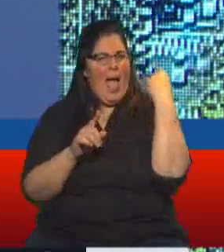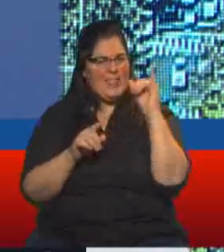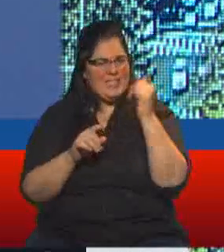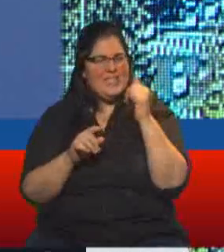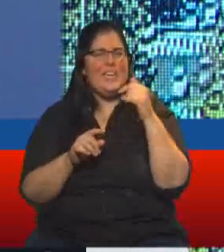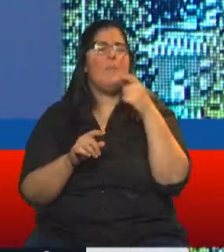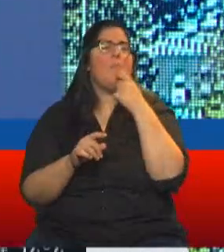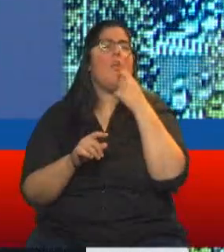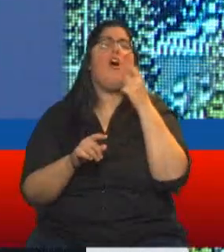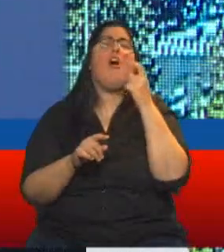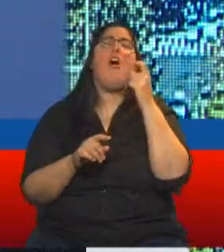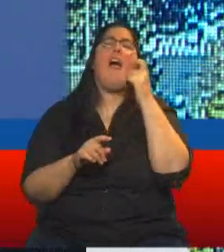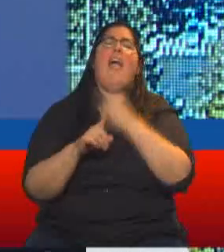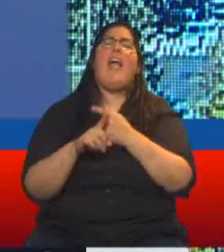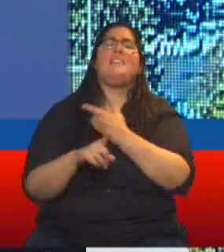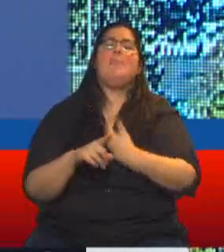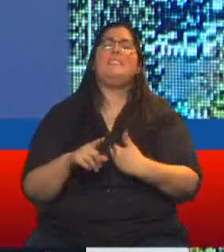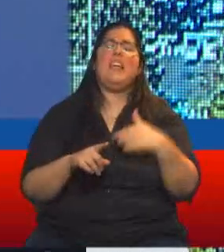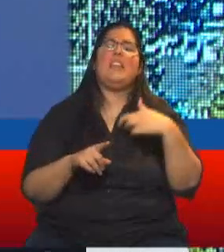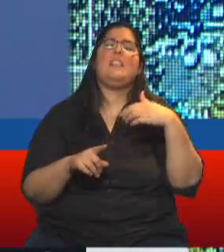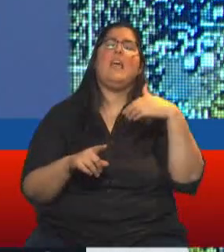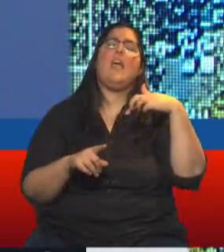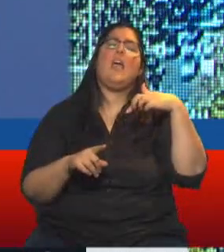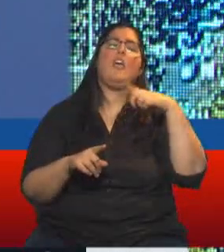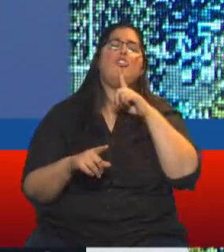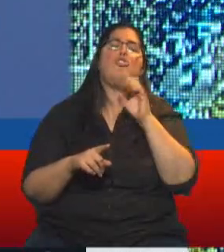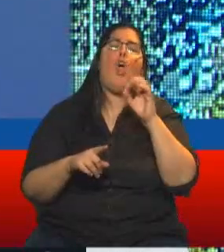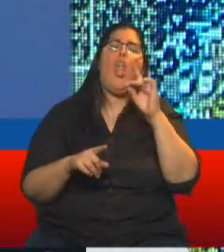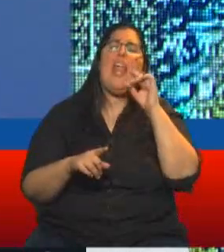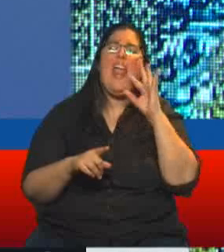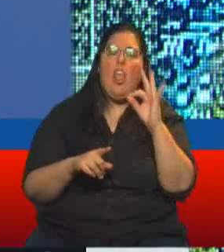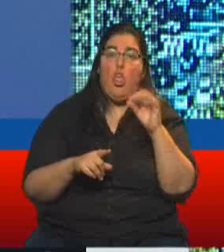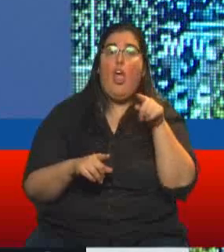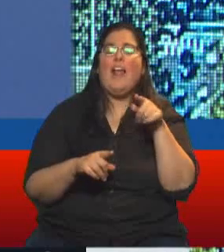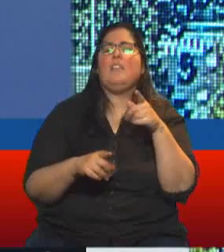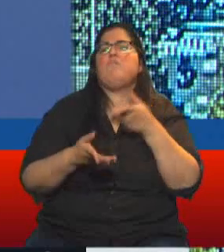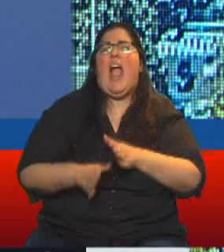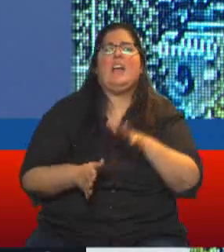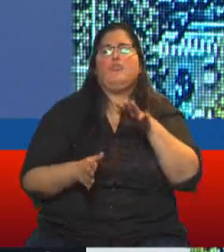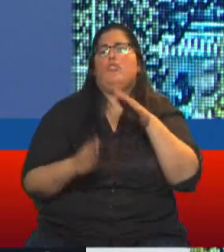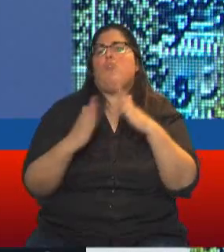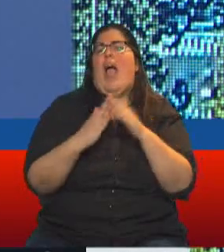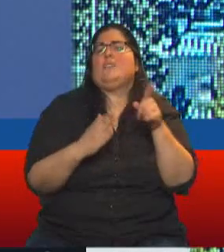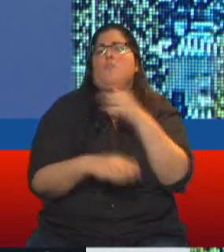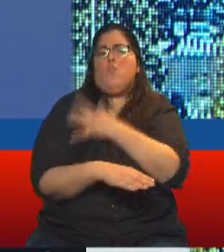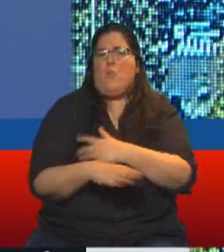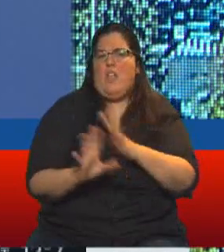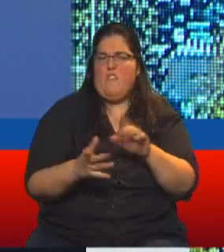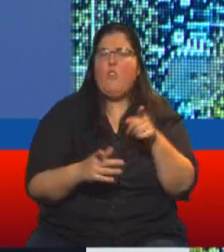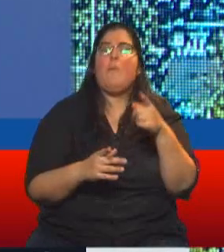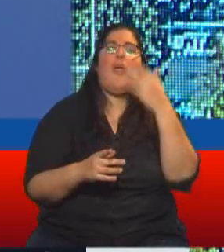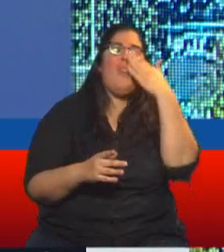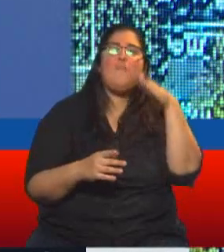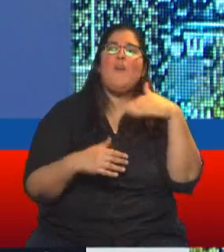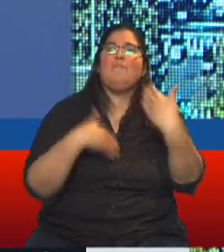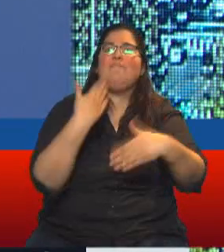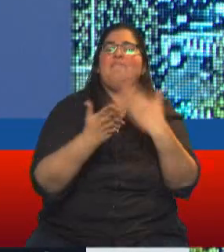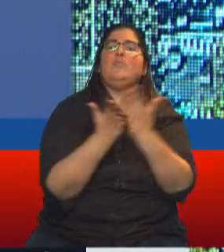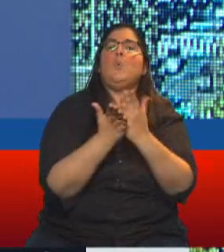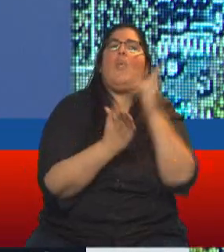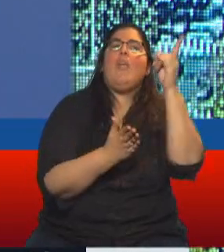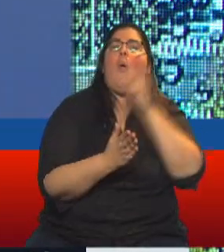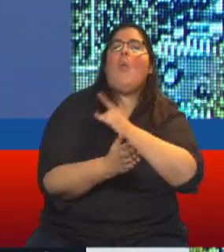origen popular, lo que pasa es que Toledo nació en un hogar popular, pero después estudió en Harvard, creo, en Estados Unidos, no me acuerdo en alguna de las universidades de élite, o sea, fue, como dicen